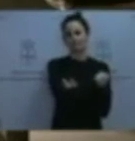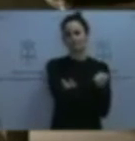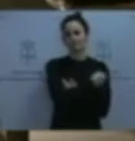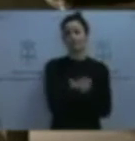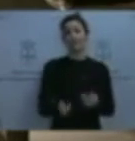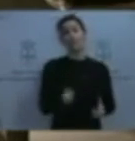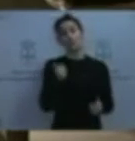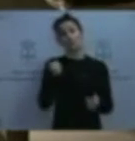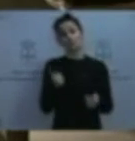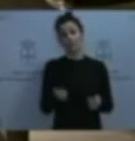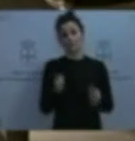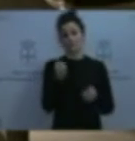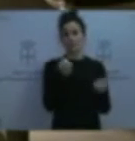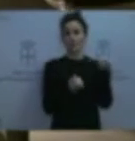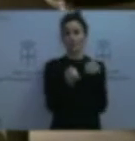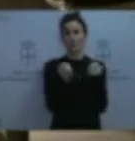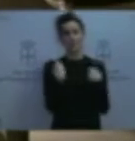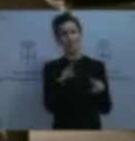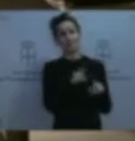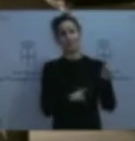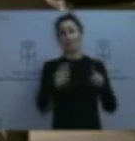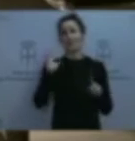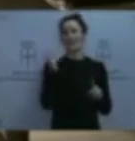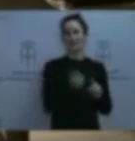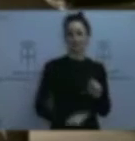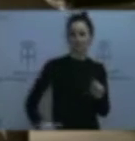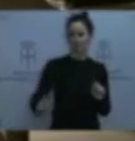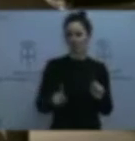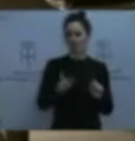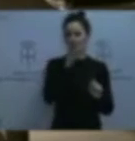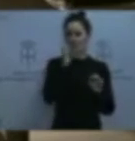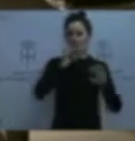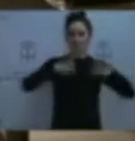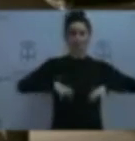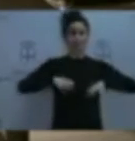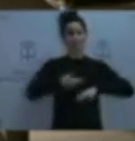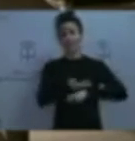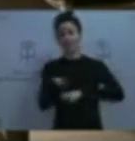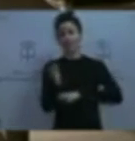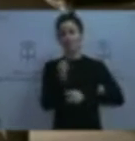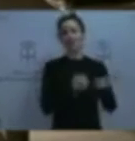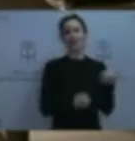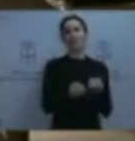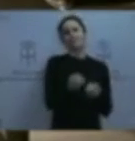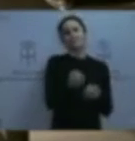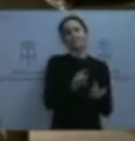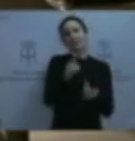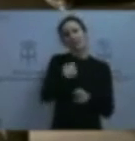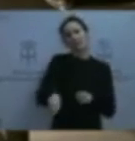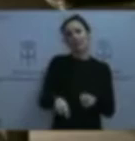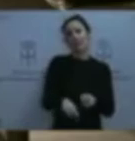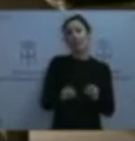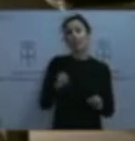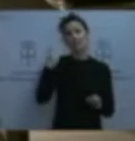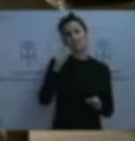Afortunadamente, la economía ya no se ve como un problema meteorológico, porque ya sabemos que cuando llueve para todo el mundo, la crisis no. Y ya sabemos lo que nos cuesta